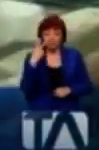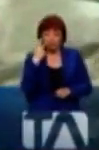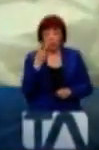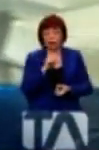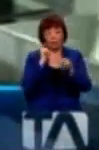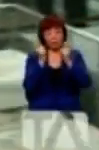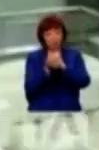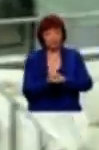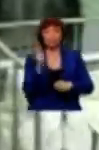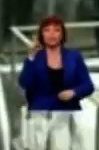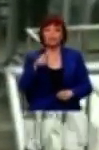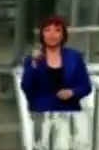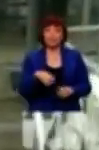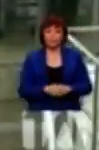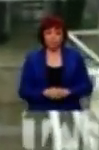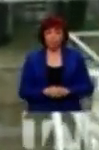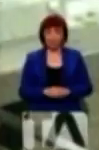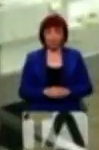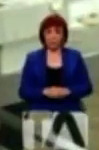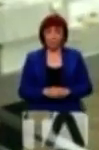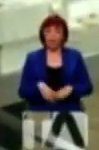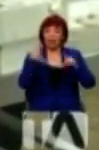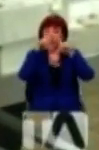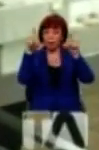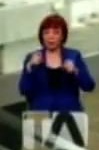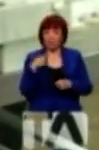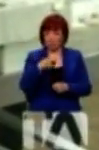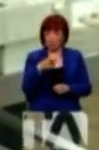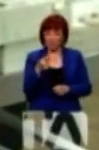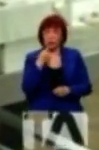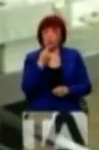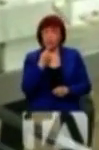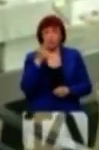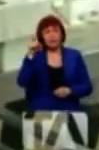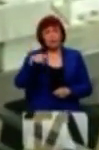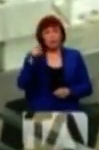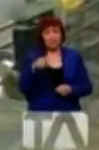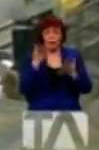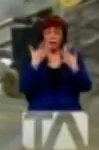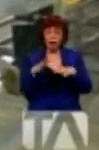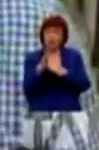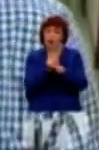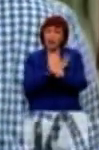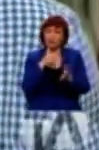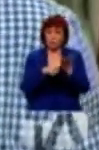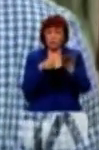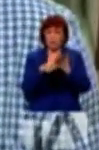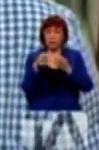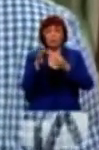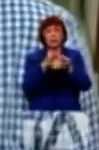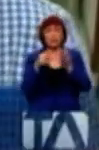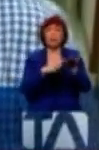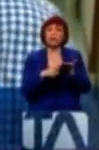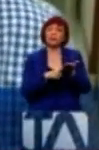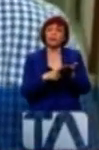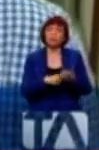correcciones. Las observaciones del gremio camaronero tras la reunión serán sumadas a los apuntes ya hechos por el ministerio. Una reunión positiva, una vez más,